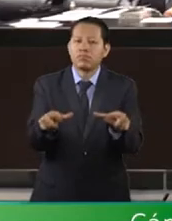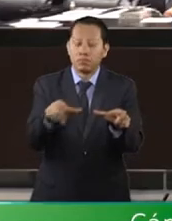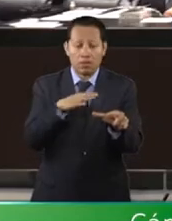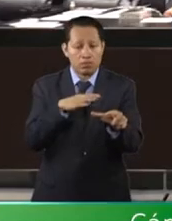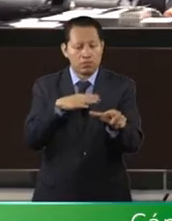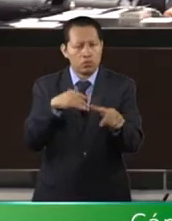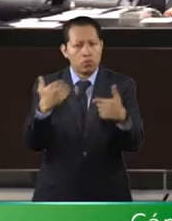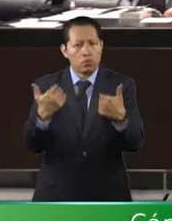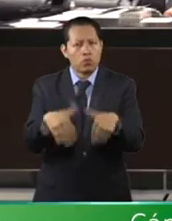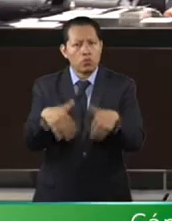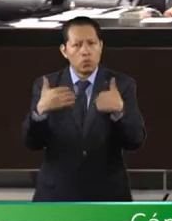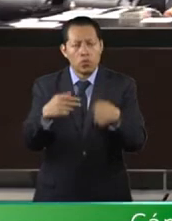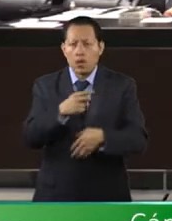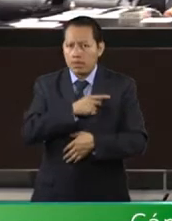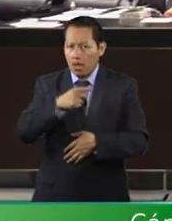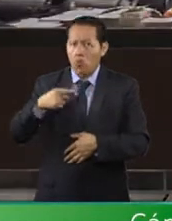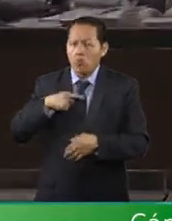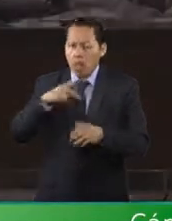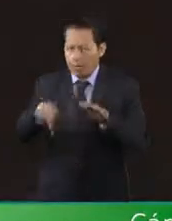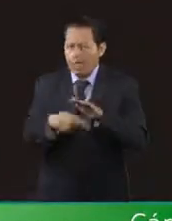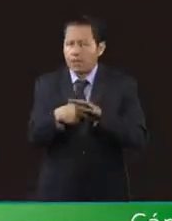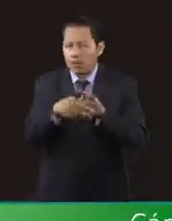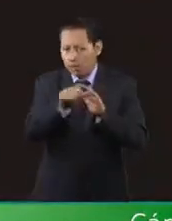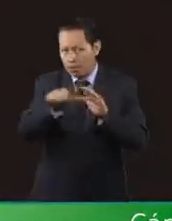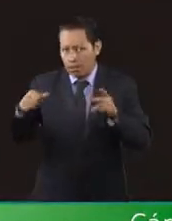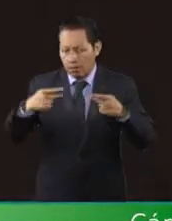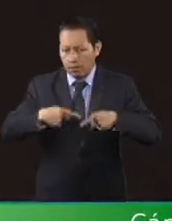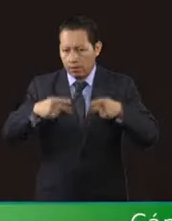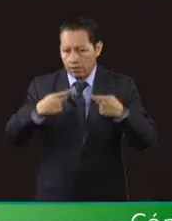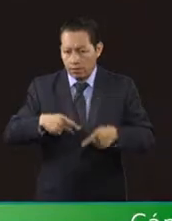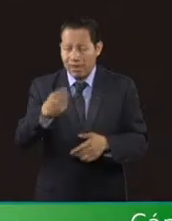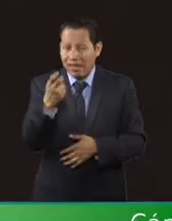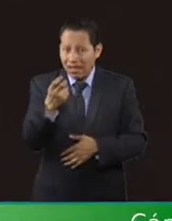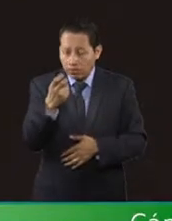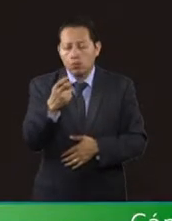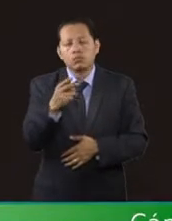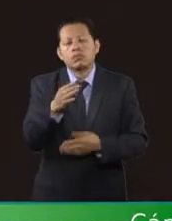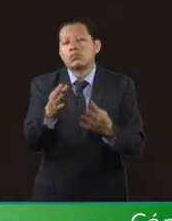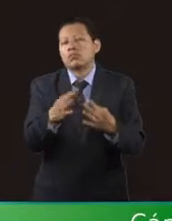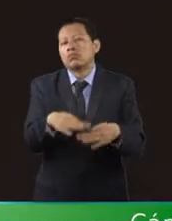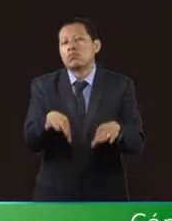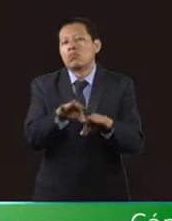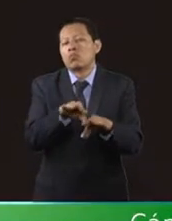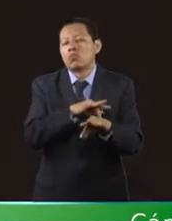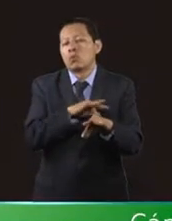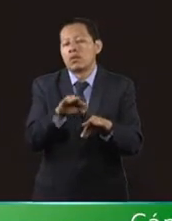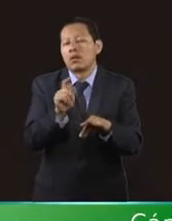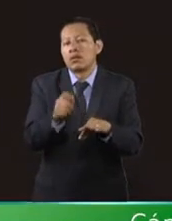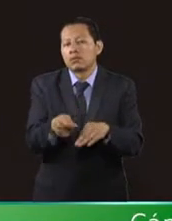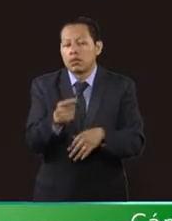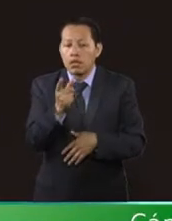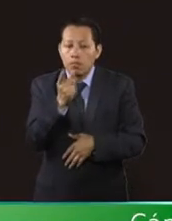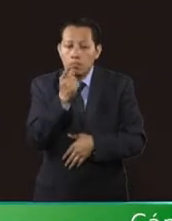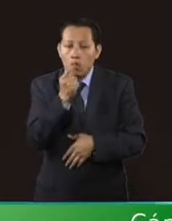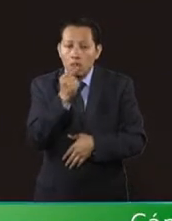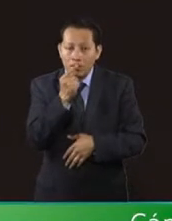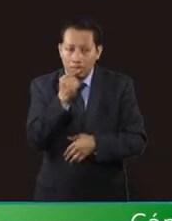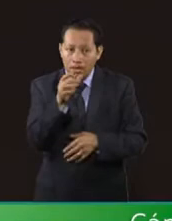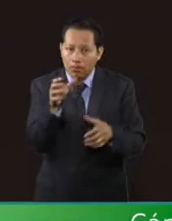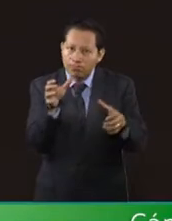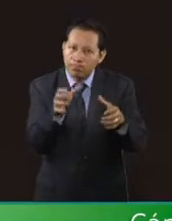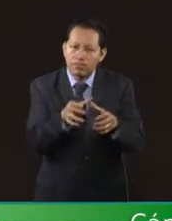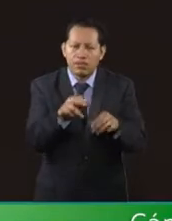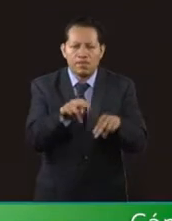cuentas pendientes hacia la ciudadanía para esto resulta elemental desde la policía en sus distintos